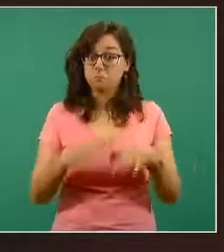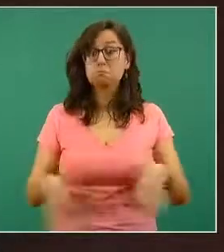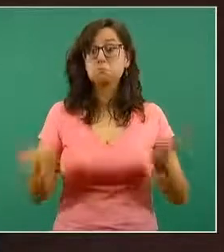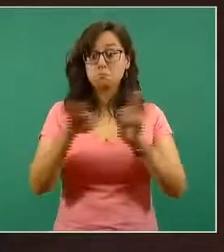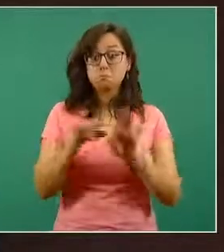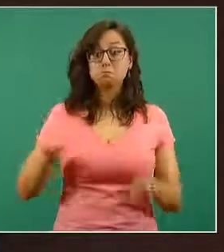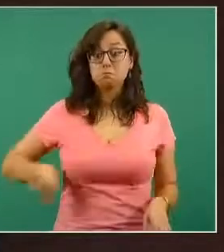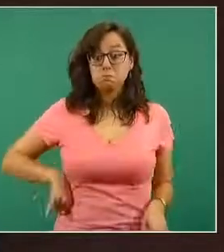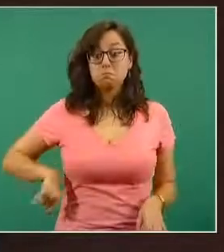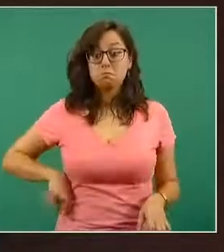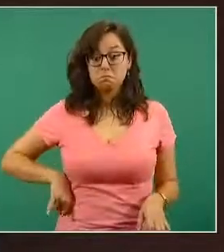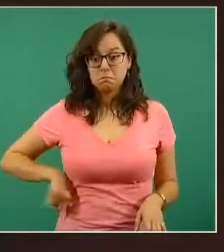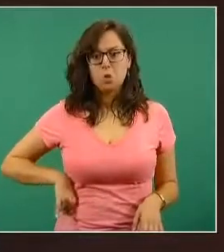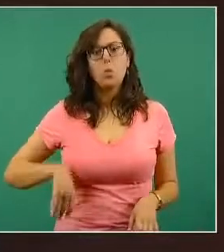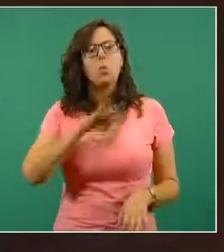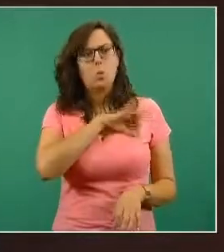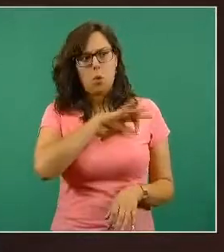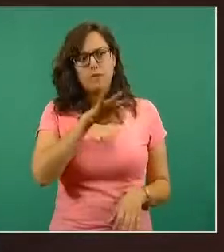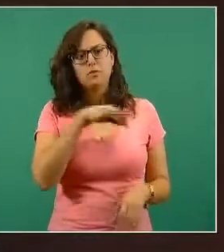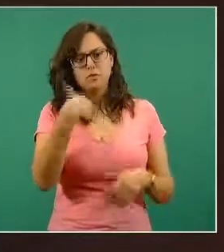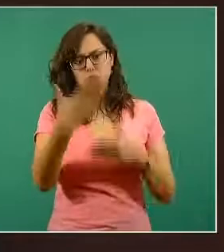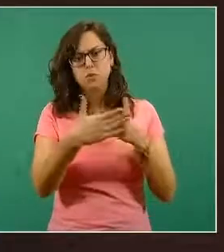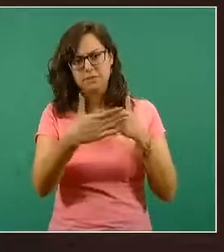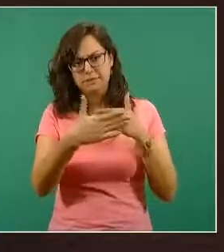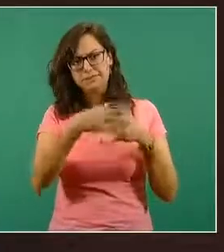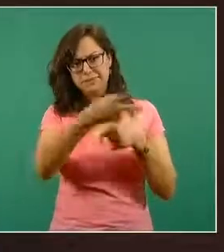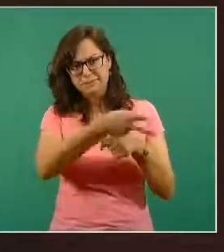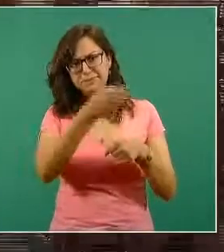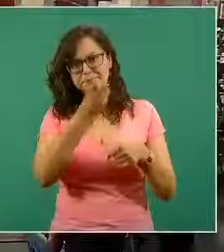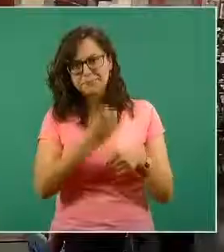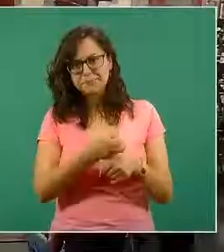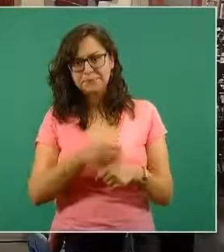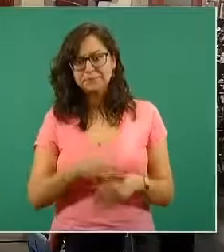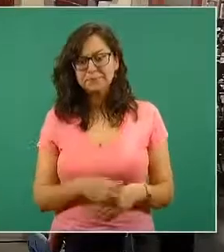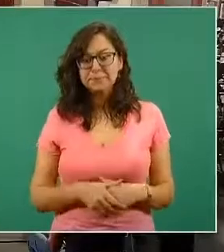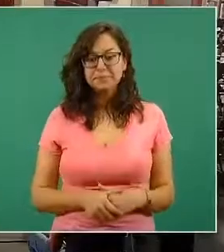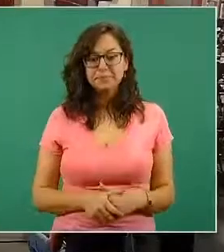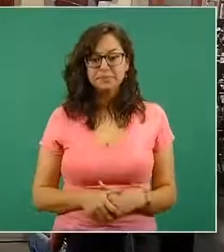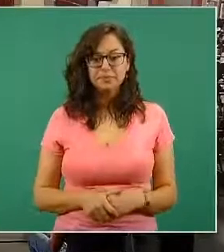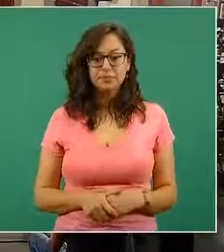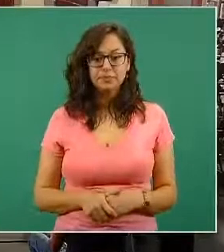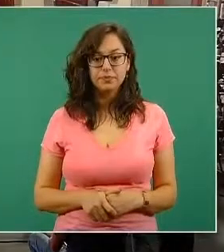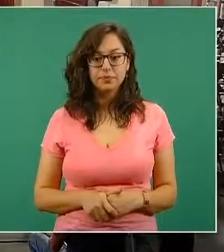y podemos invitar a algún experto para que lo hable con mayor detalle.